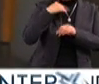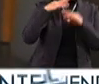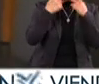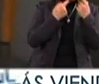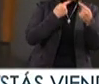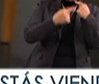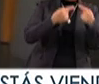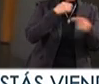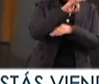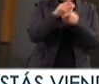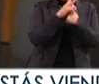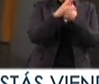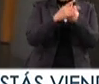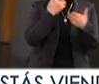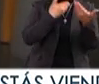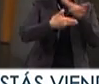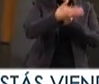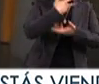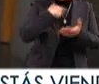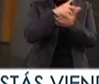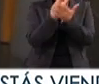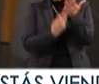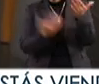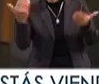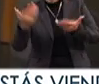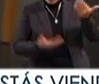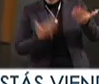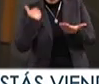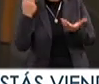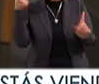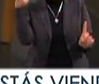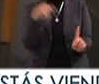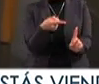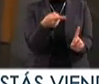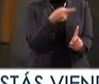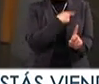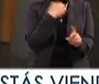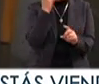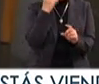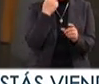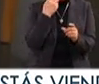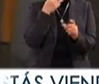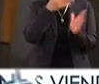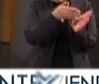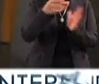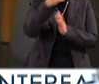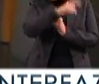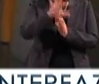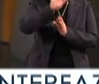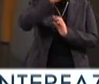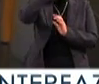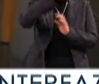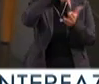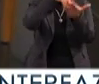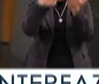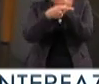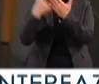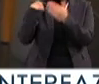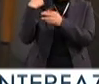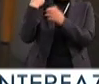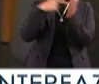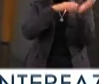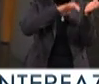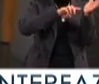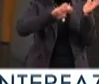coordinación de todos los países, es decir, de programas y la constatación es que hemos aplicado 142 proyectos desde el año